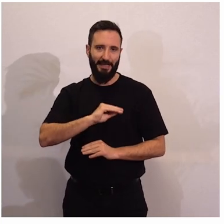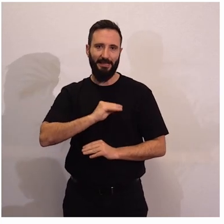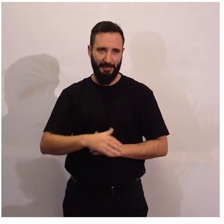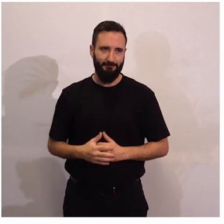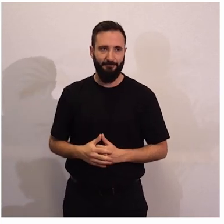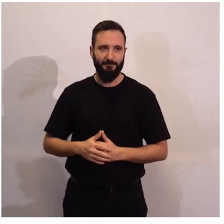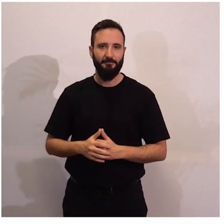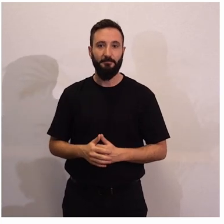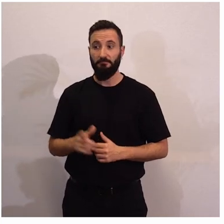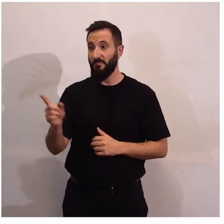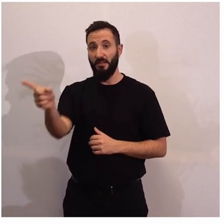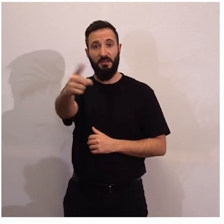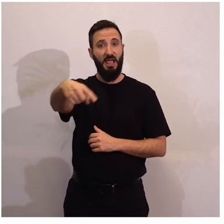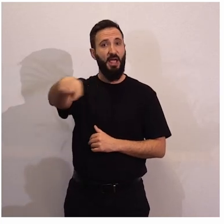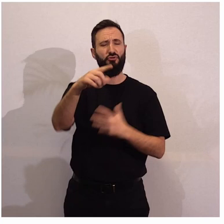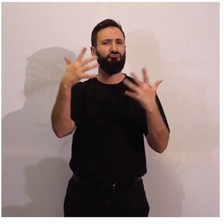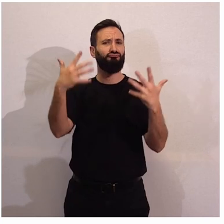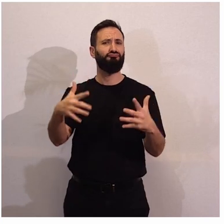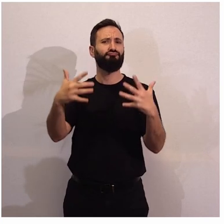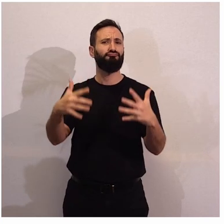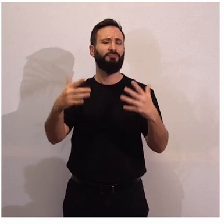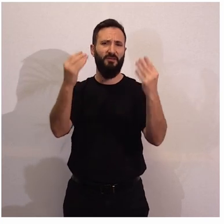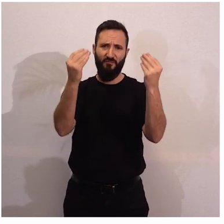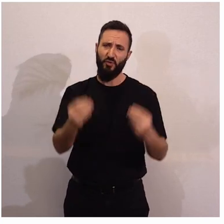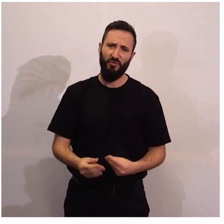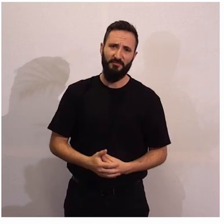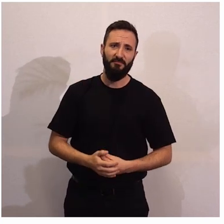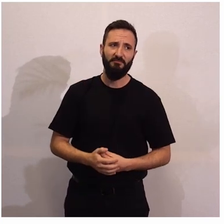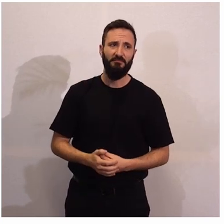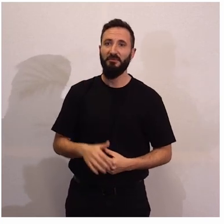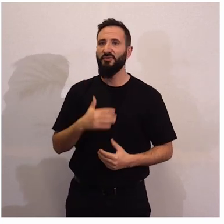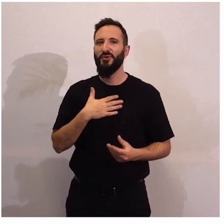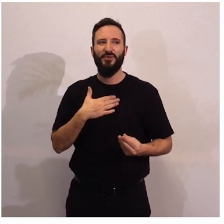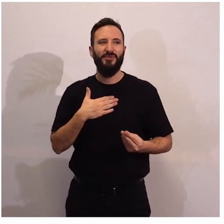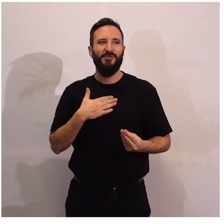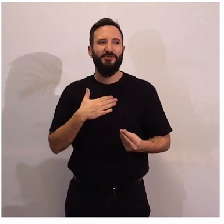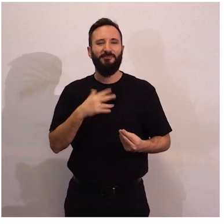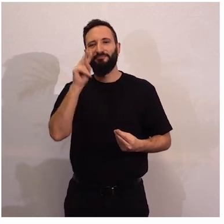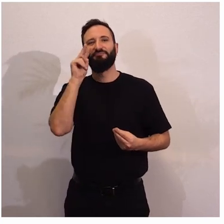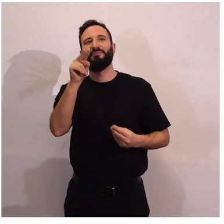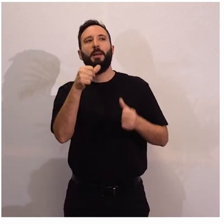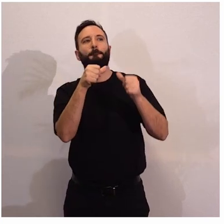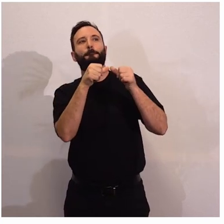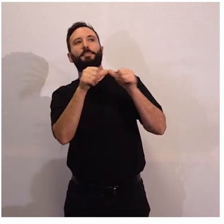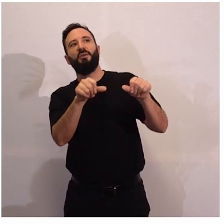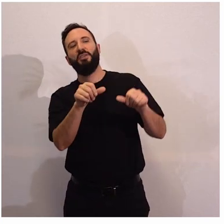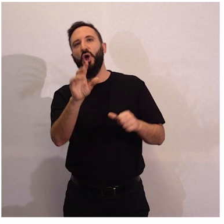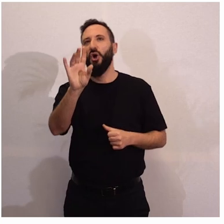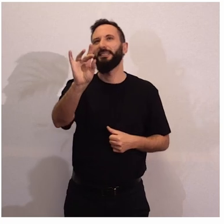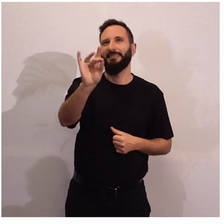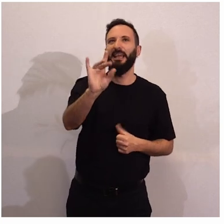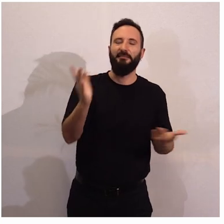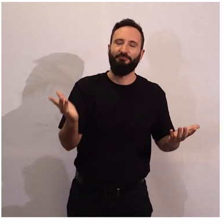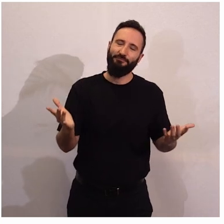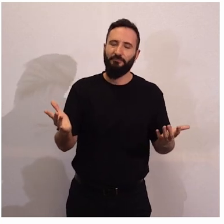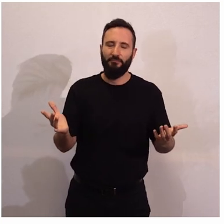apoyado, o sea, se han alegrado. No he visto, bueno, prejuicios, claro, sí, hay